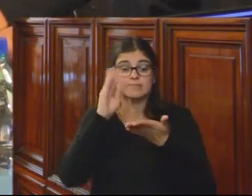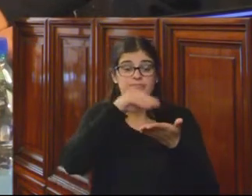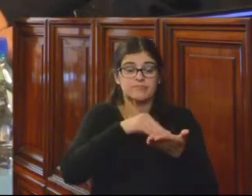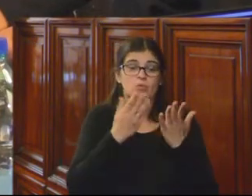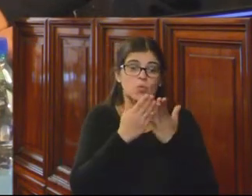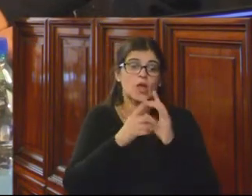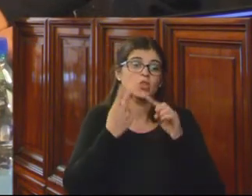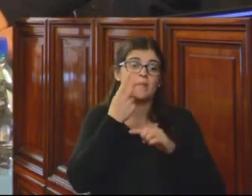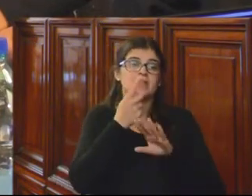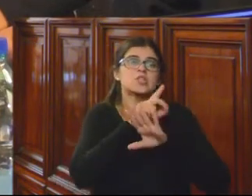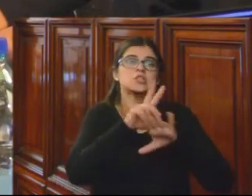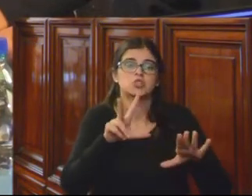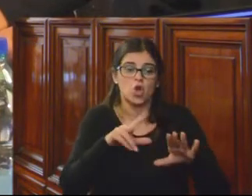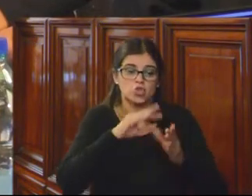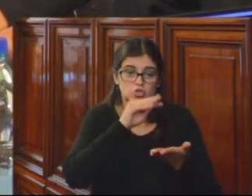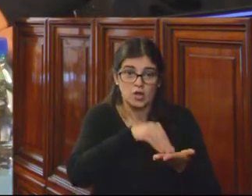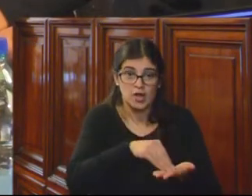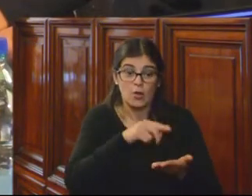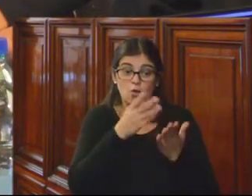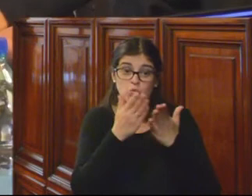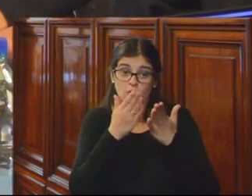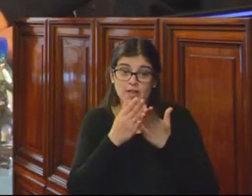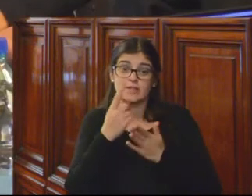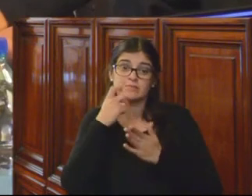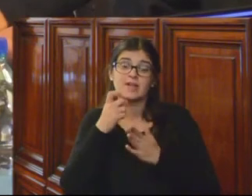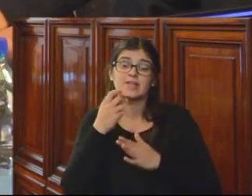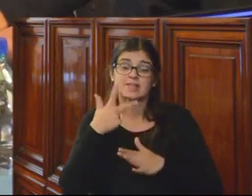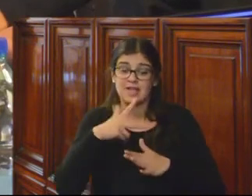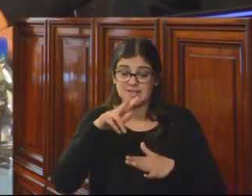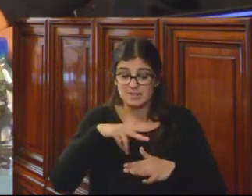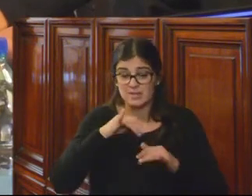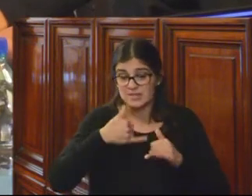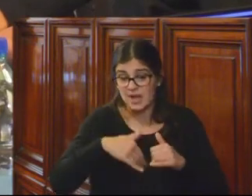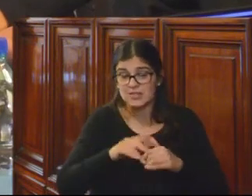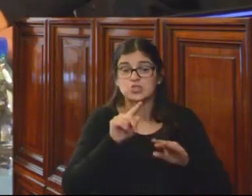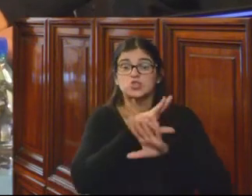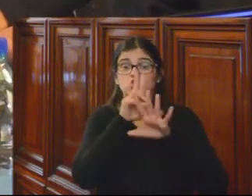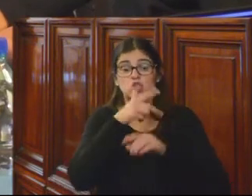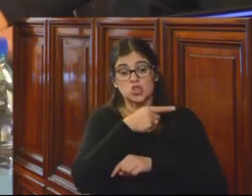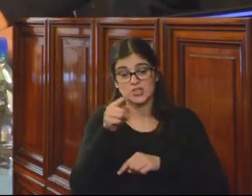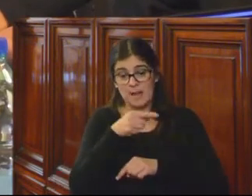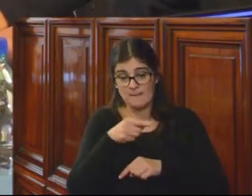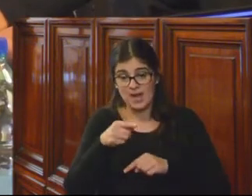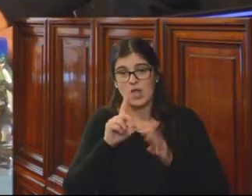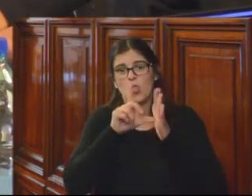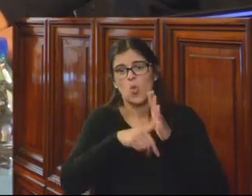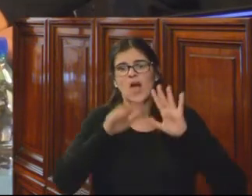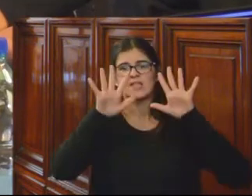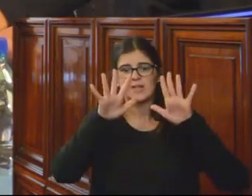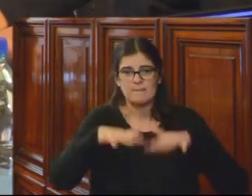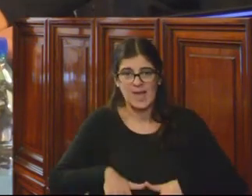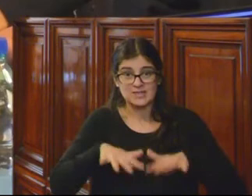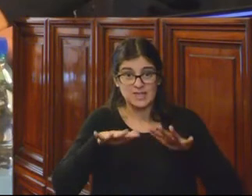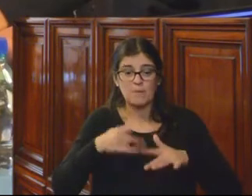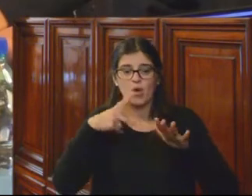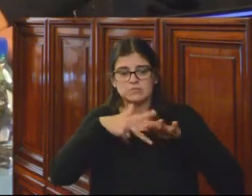estudios en el año 2018. Cuando un estudiante percibe que un semestre que tiene que durar 18 semanas, dura 10 meses, por